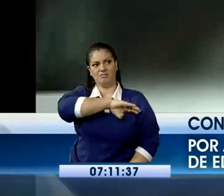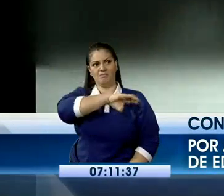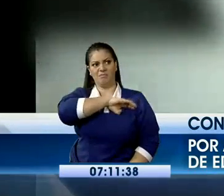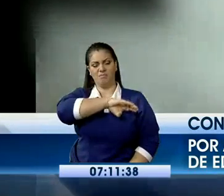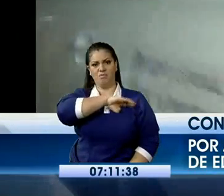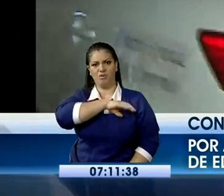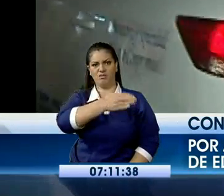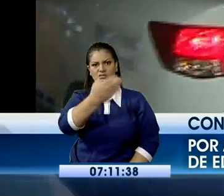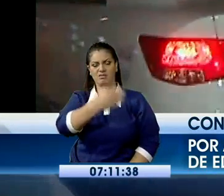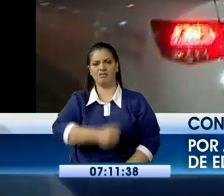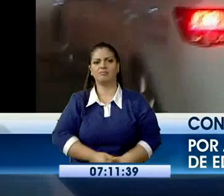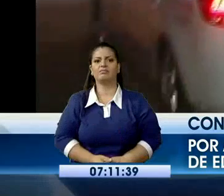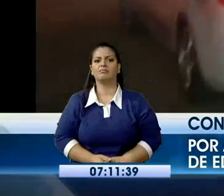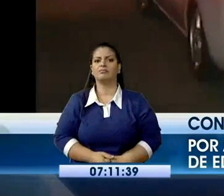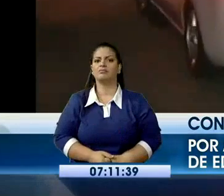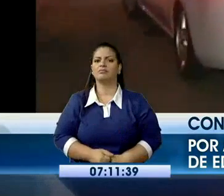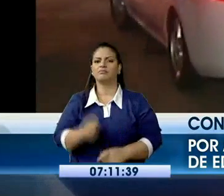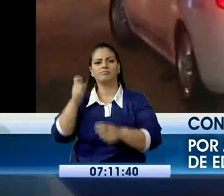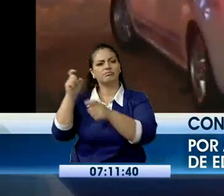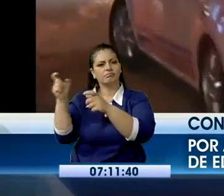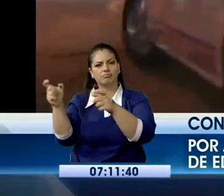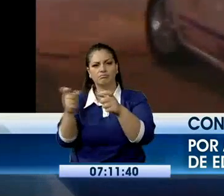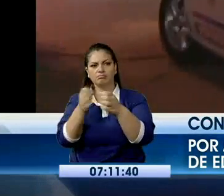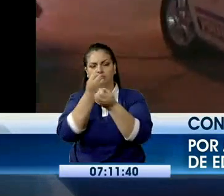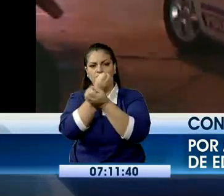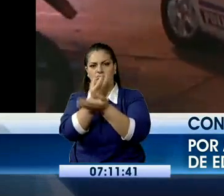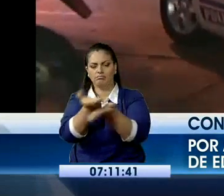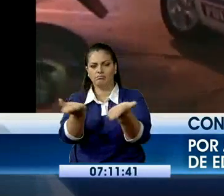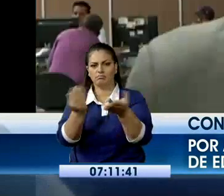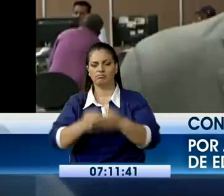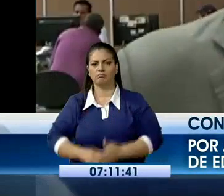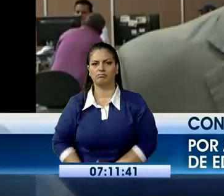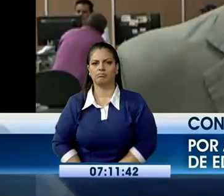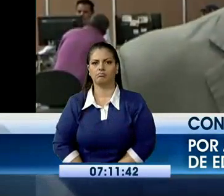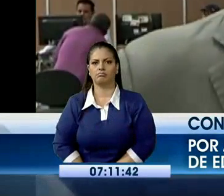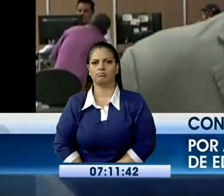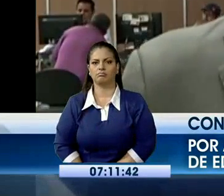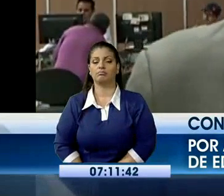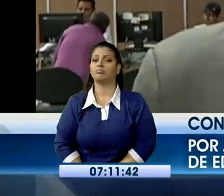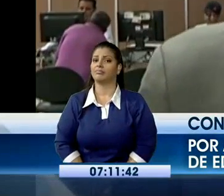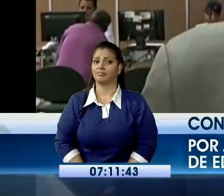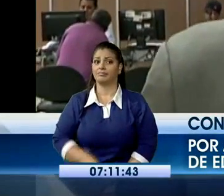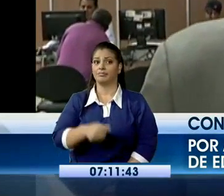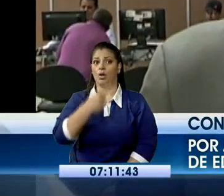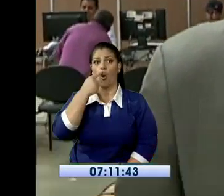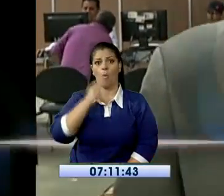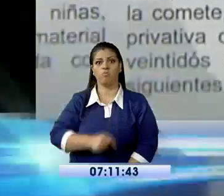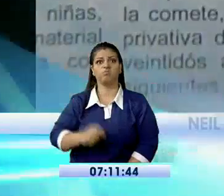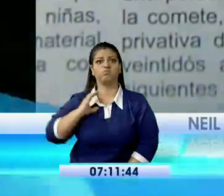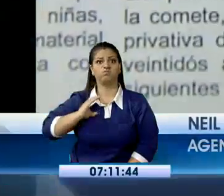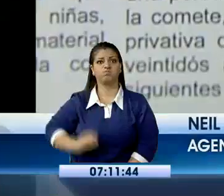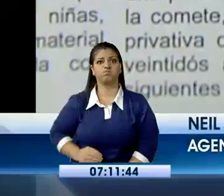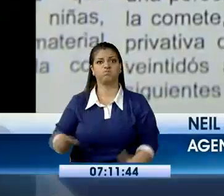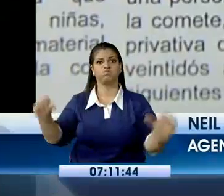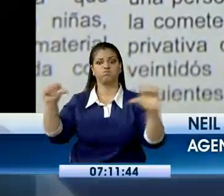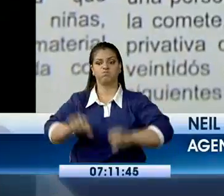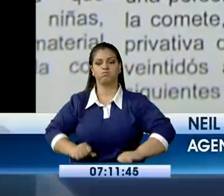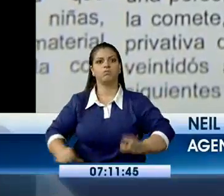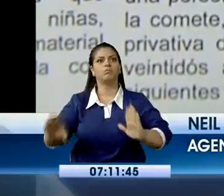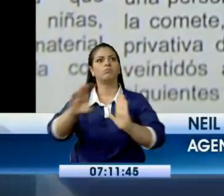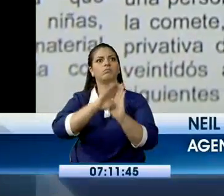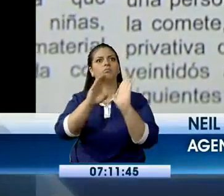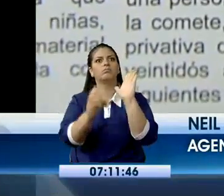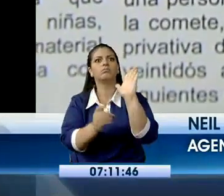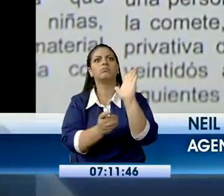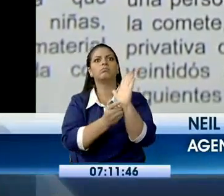de la Fiscalía, se pronunció sobre la figura del delito. Esta conducta se encuadra en el tipo penal